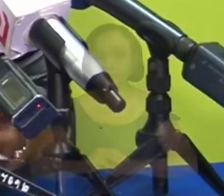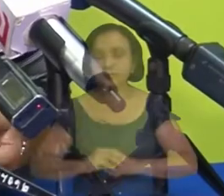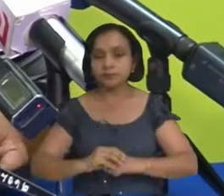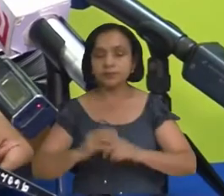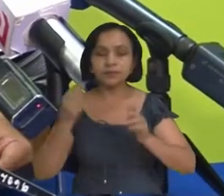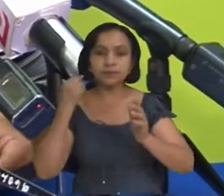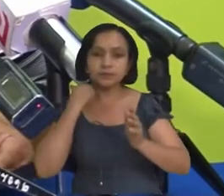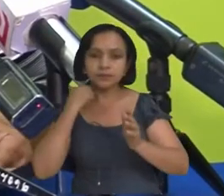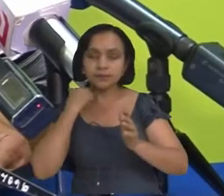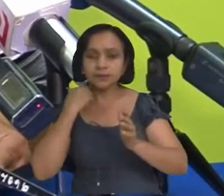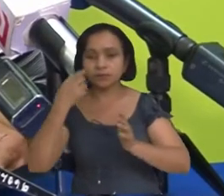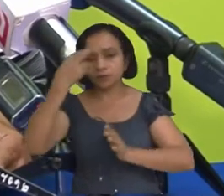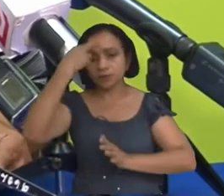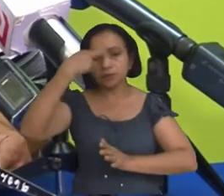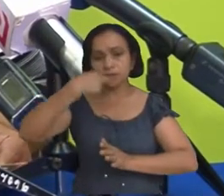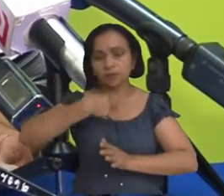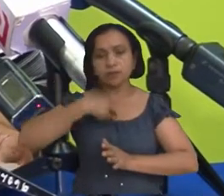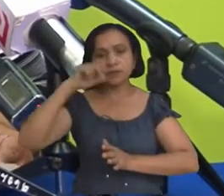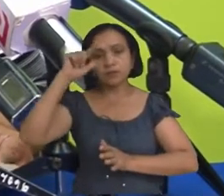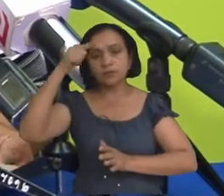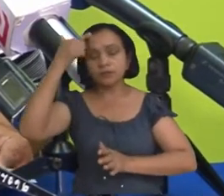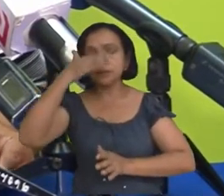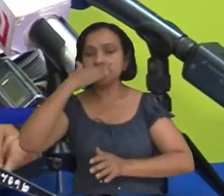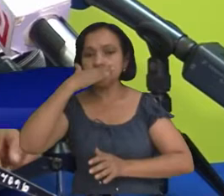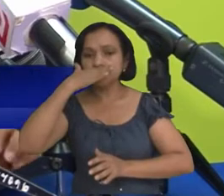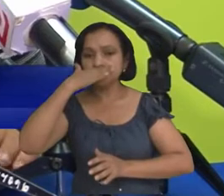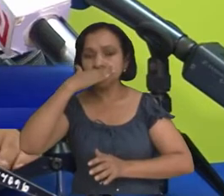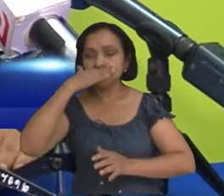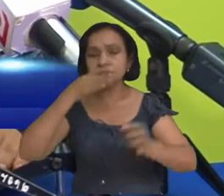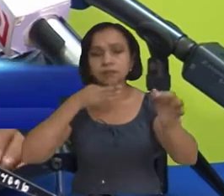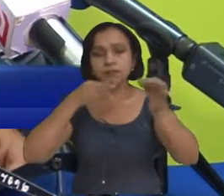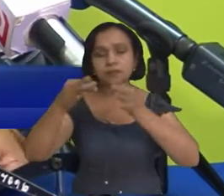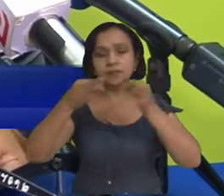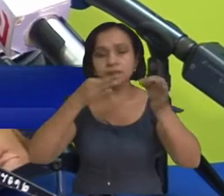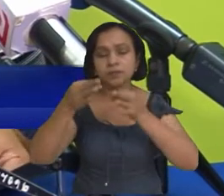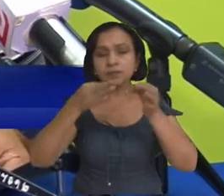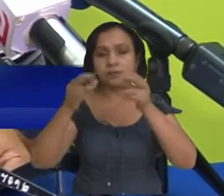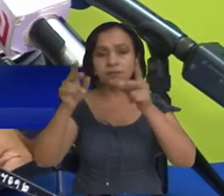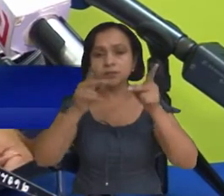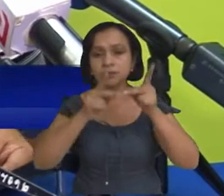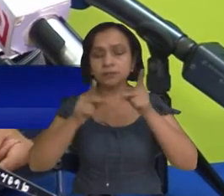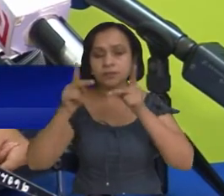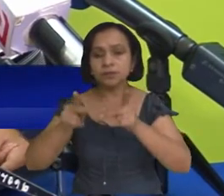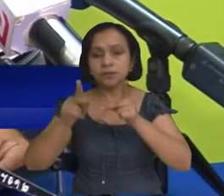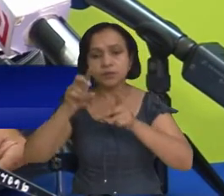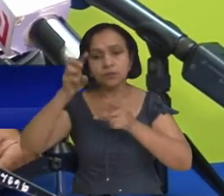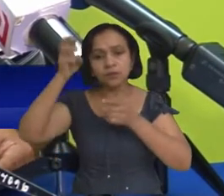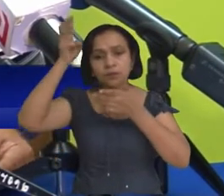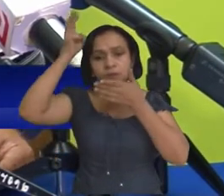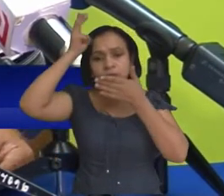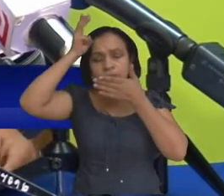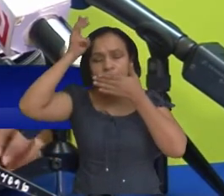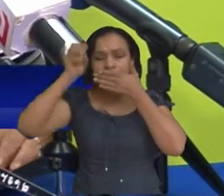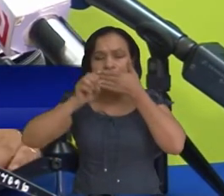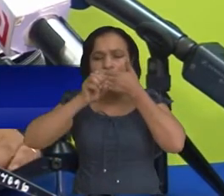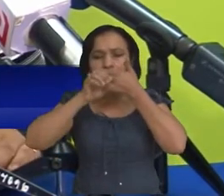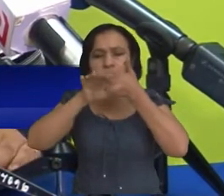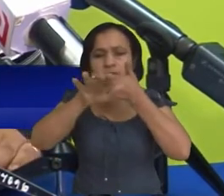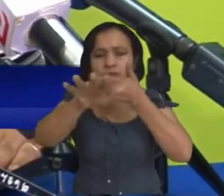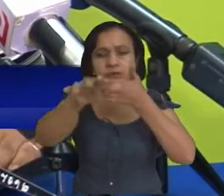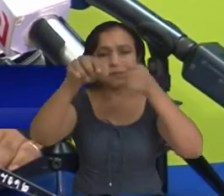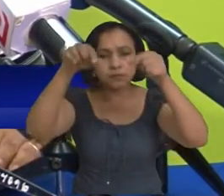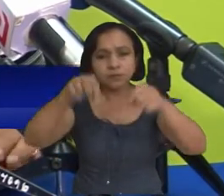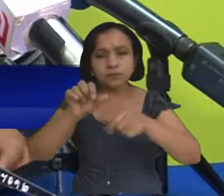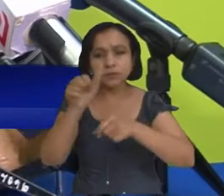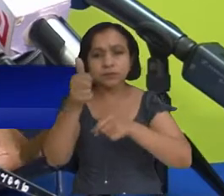Siempre como una responsabilidad de nuestro gobierno informando a nuestra población de la situación del coronavirus a nivel mundial y a nivel nacional al día